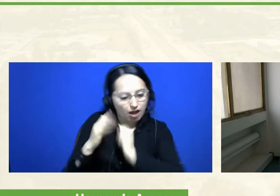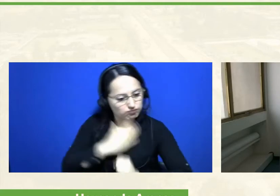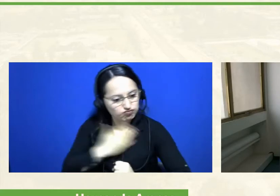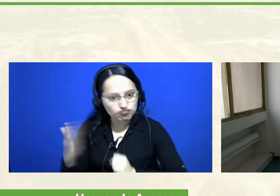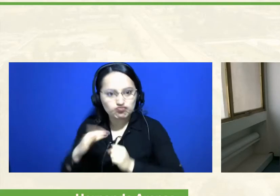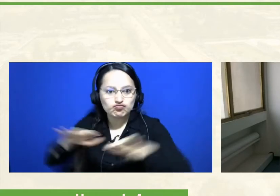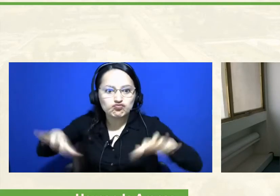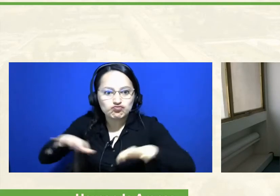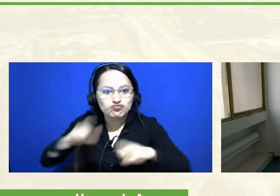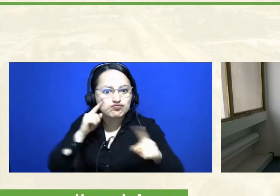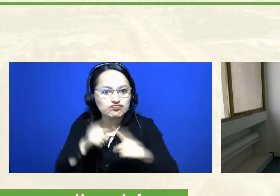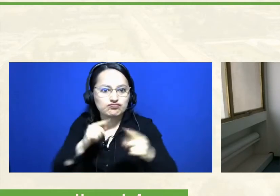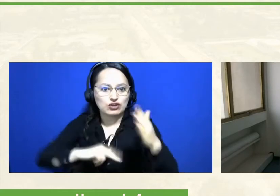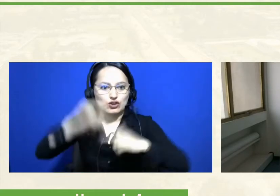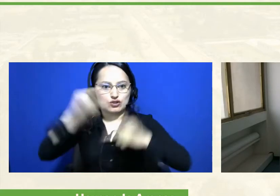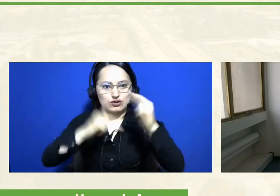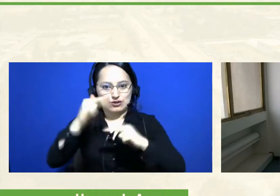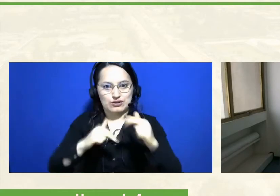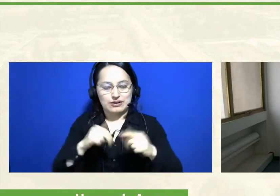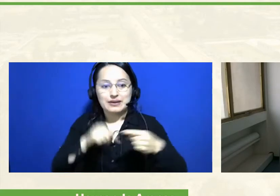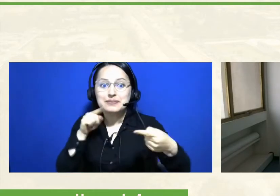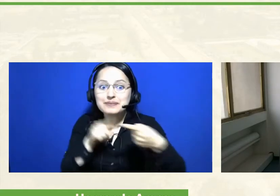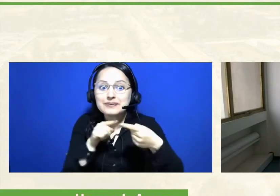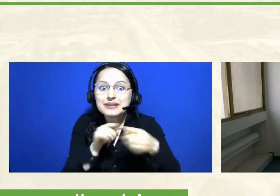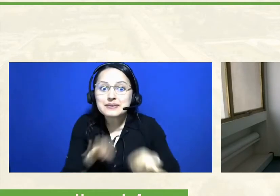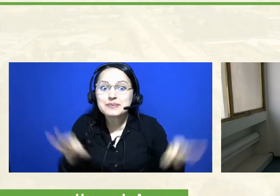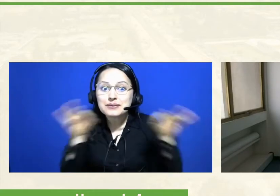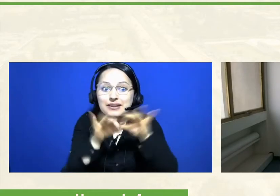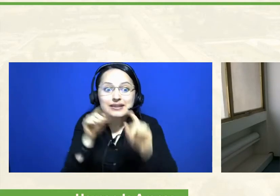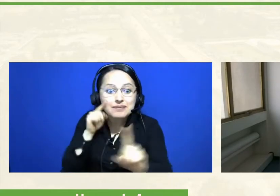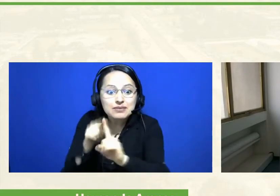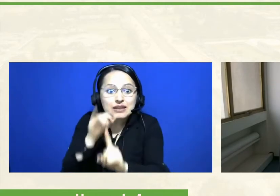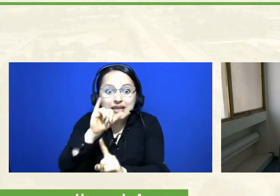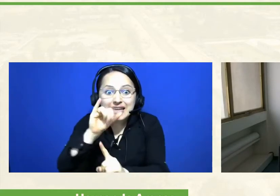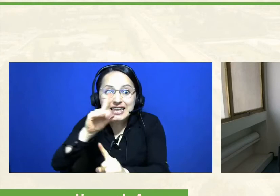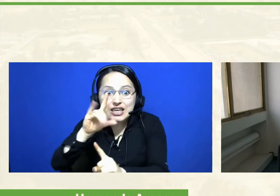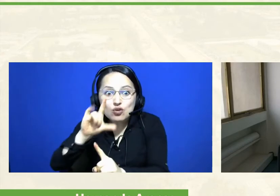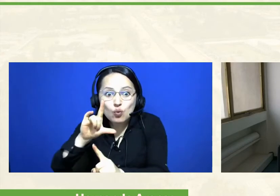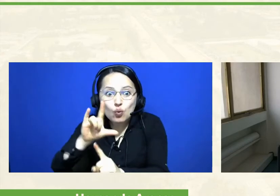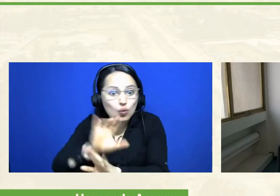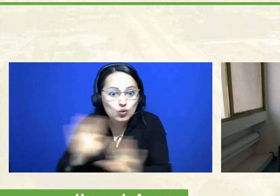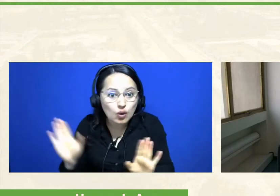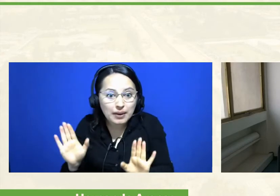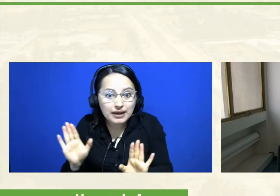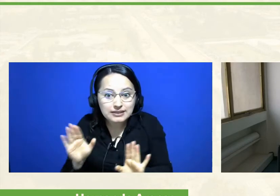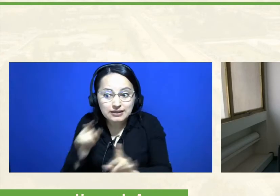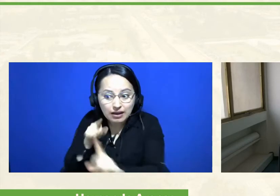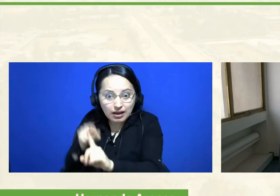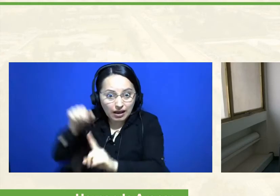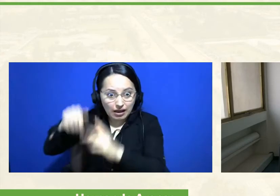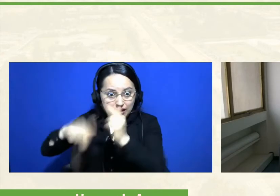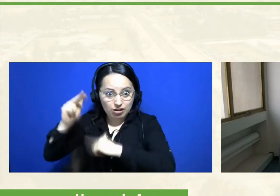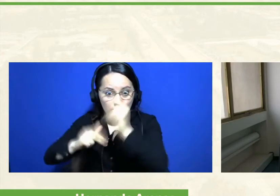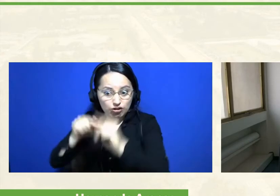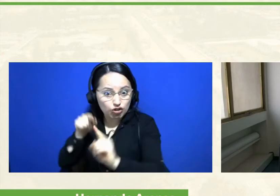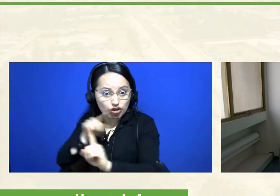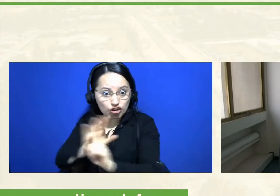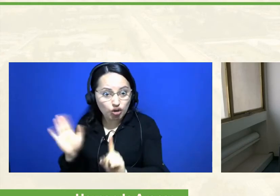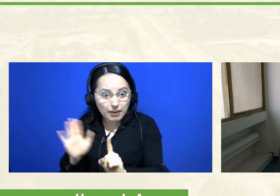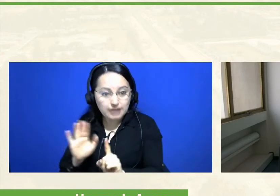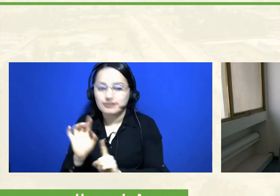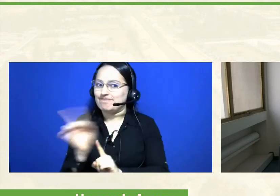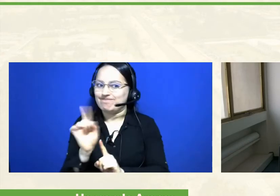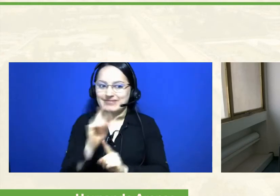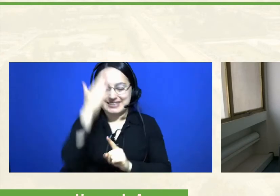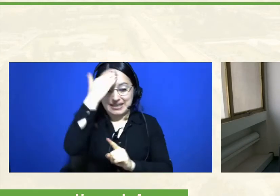y es que no es un mecanismo exclusivo del IDU. Lo que hoy vamos a ver en el transcurso de esta hora es cómo el